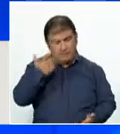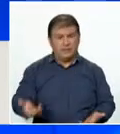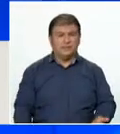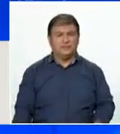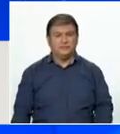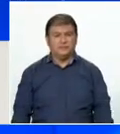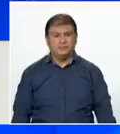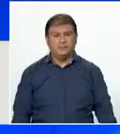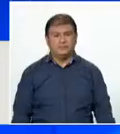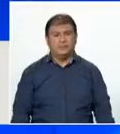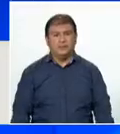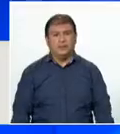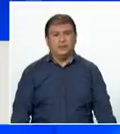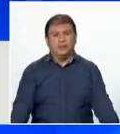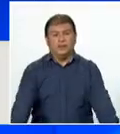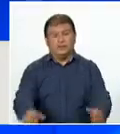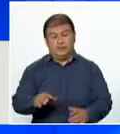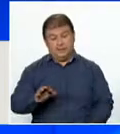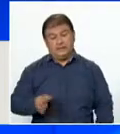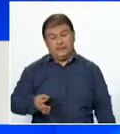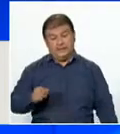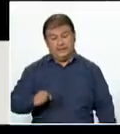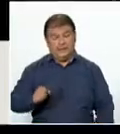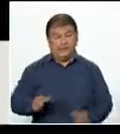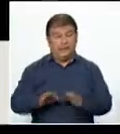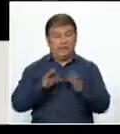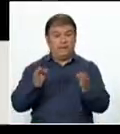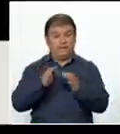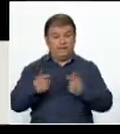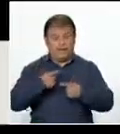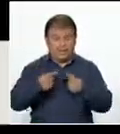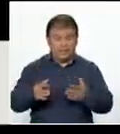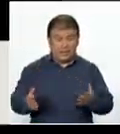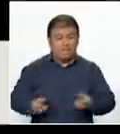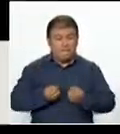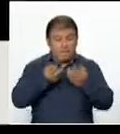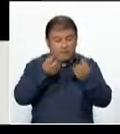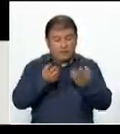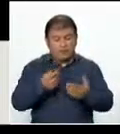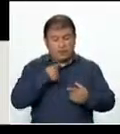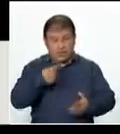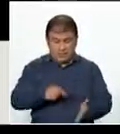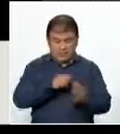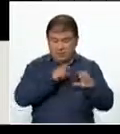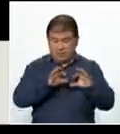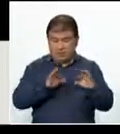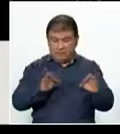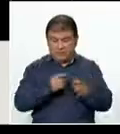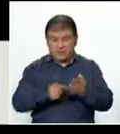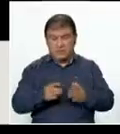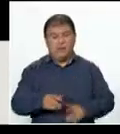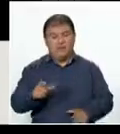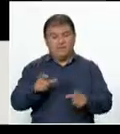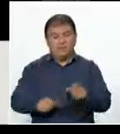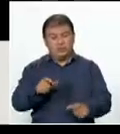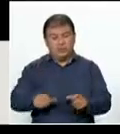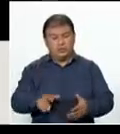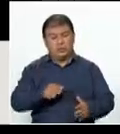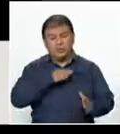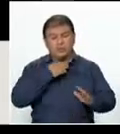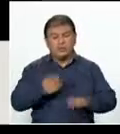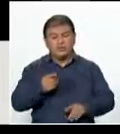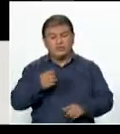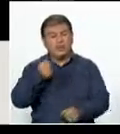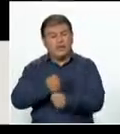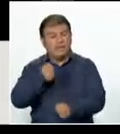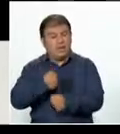cabeza. No, claro. Sí, justamente, mire, en redes ya circula algo más de información, y lo que dice acá es que la víctima era mortal, sería